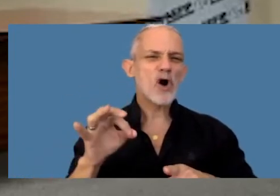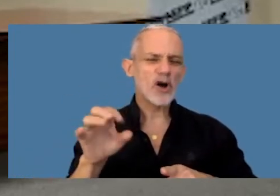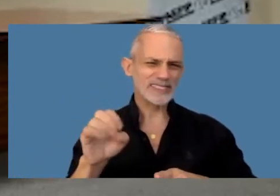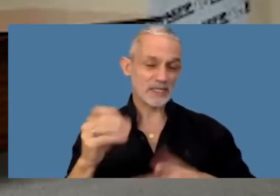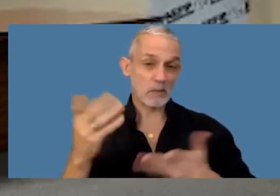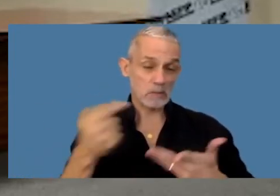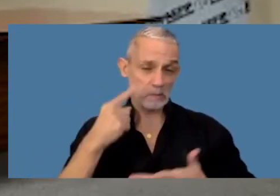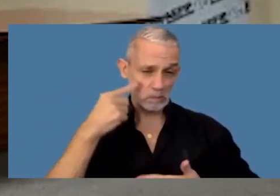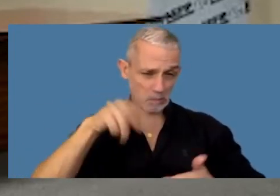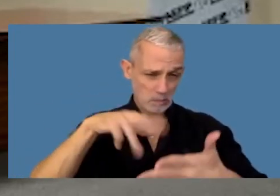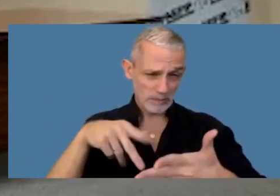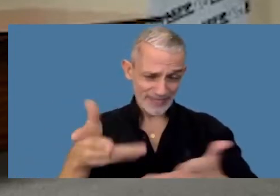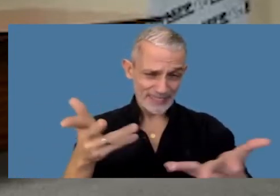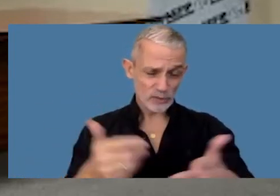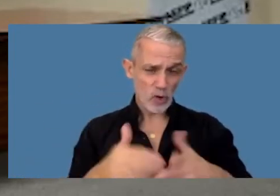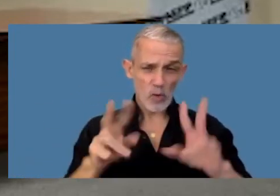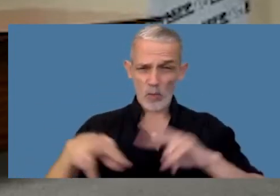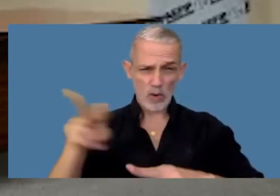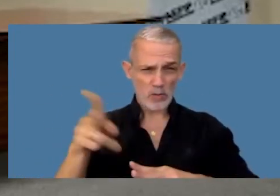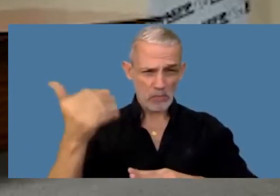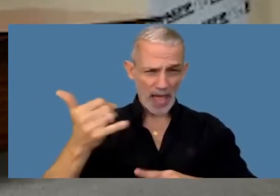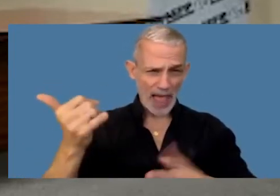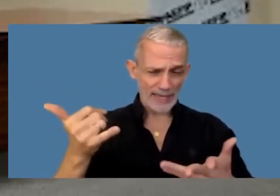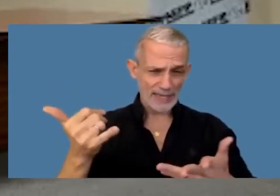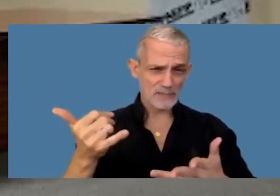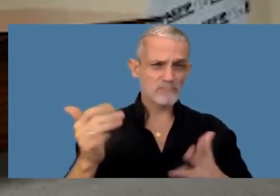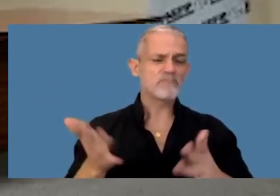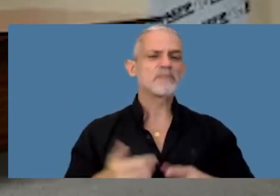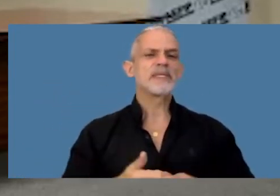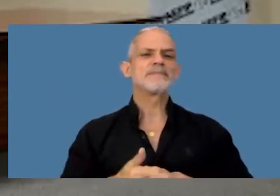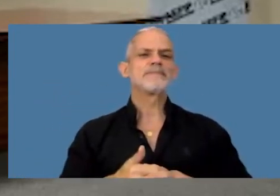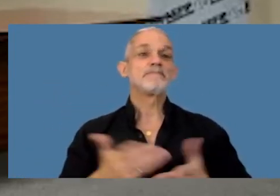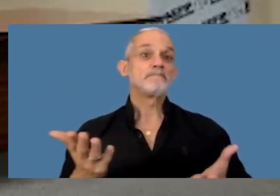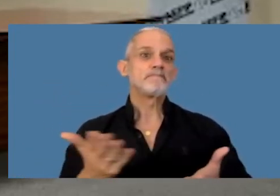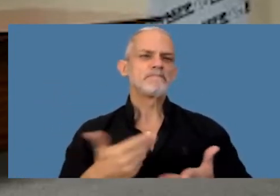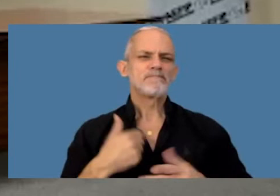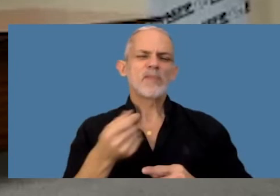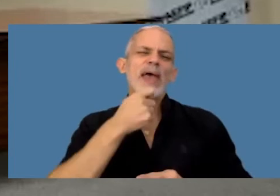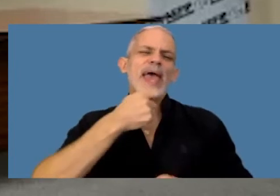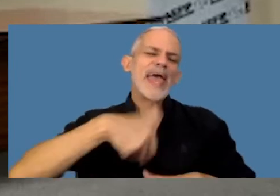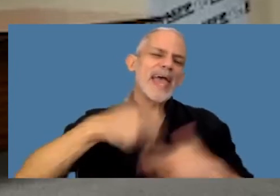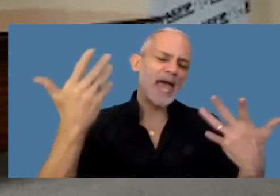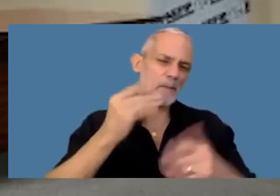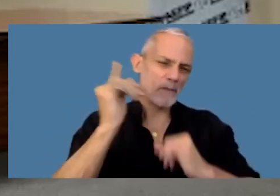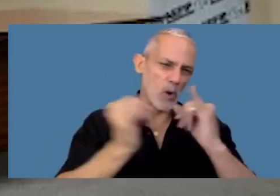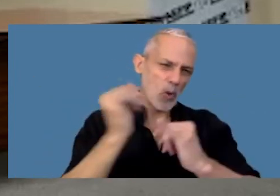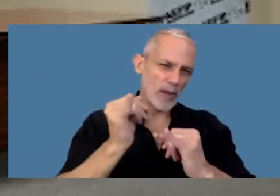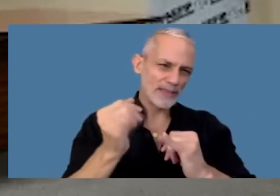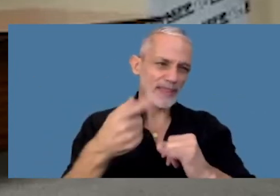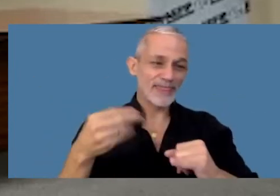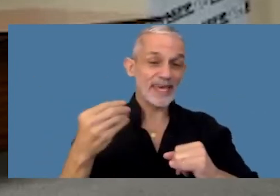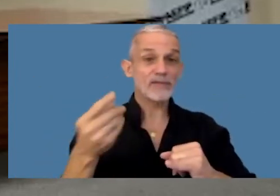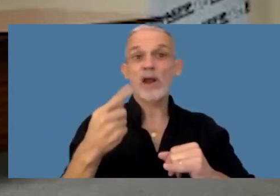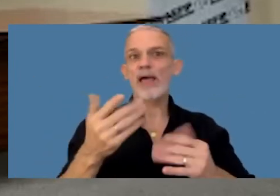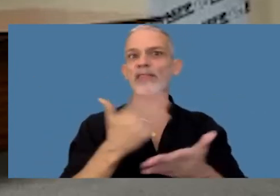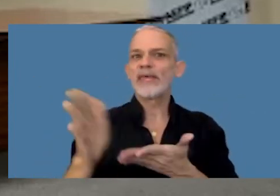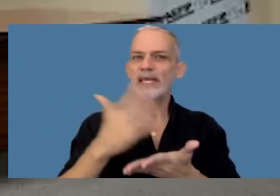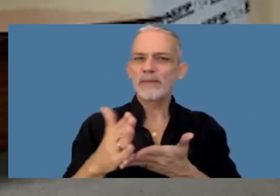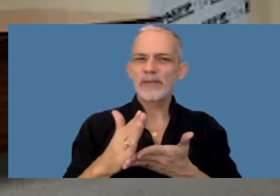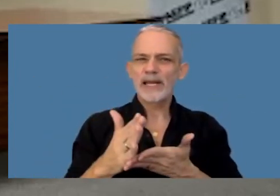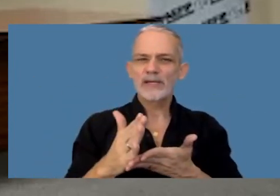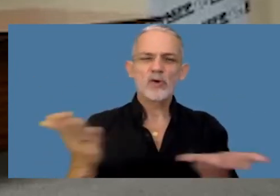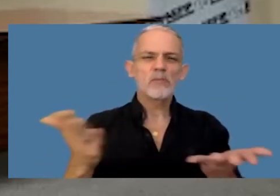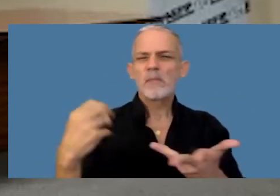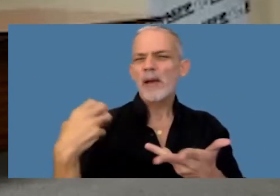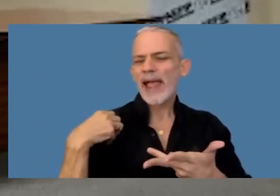leer, se puede encontrar tranquilamente, pero lo traigo como ejemplo de una discriminación más bien